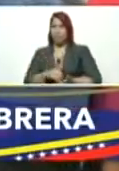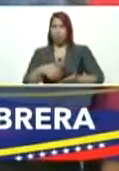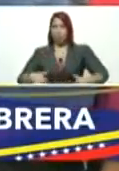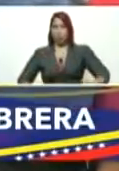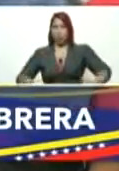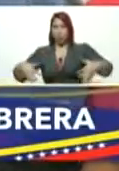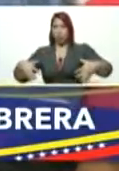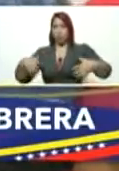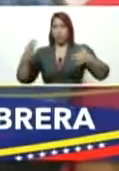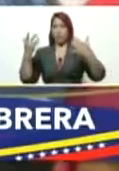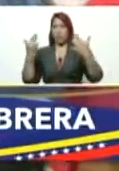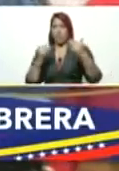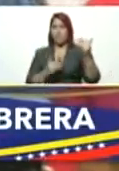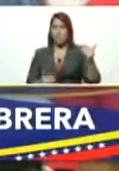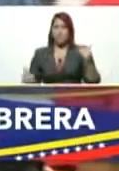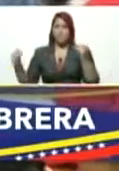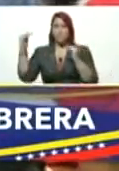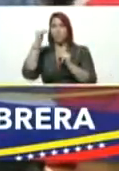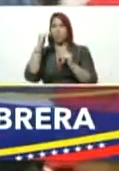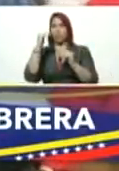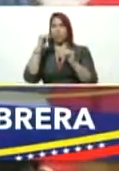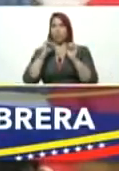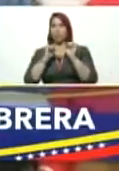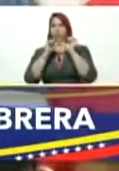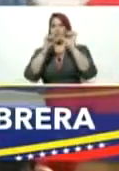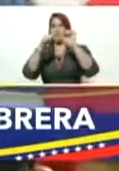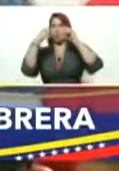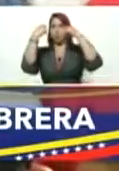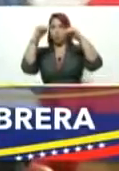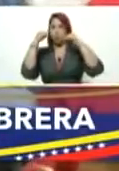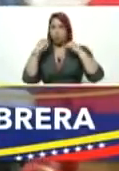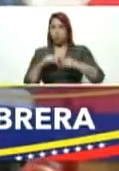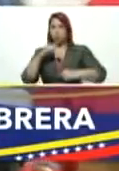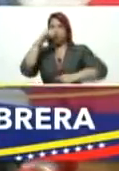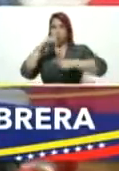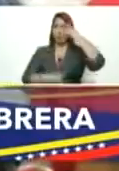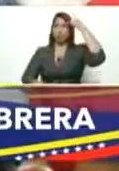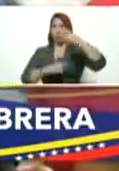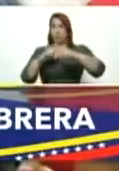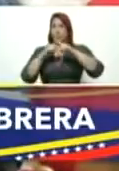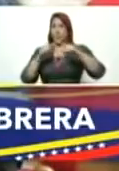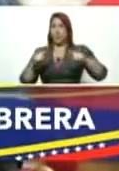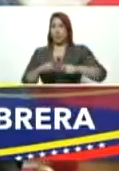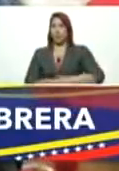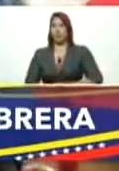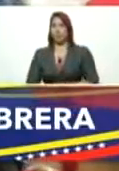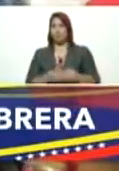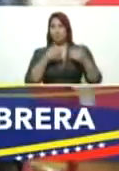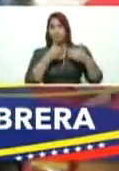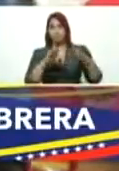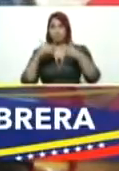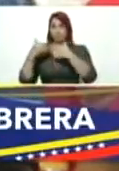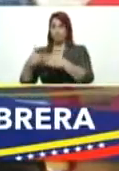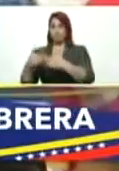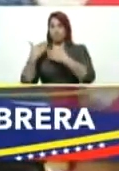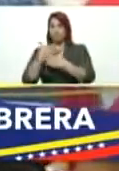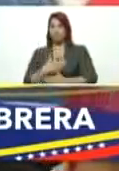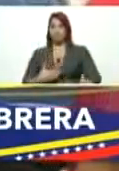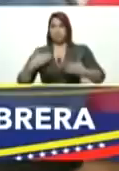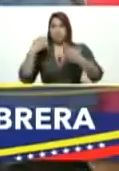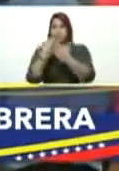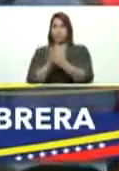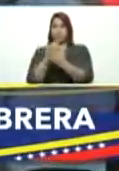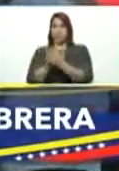la mano de elevar y mantener los niveles productivos para la para garantizar los beneficios económicos